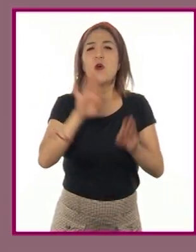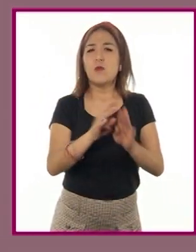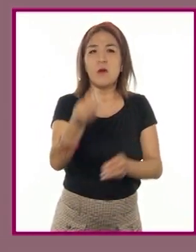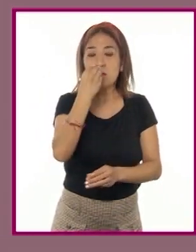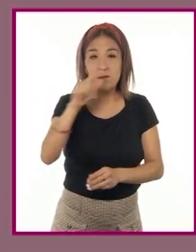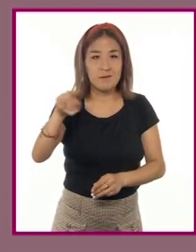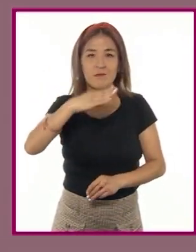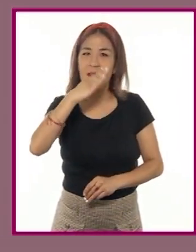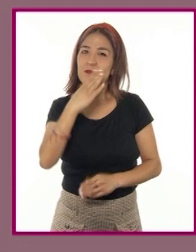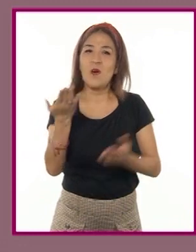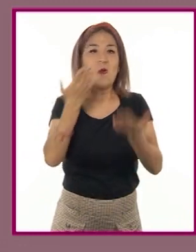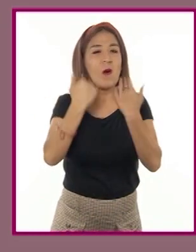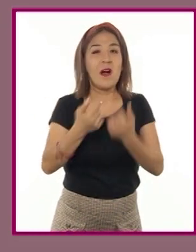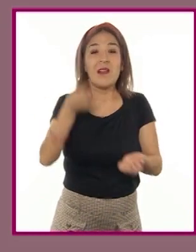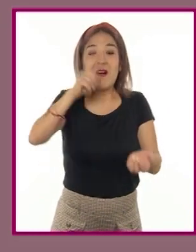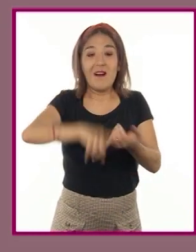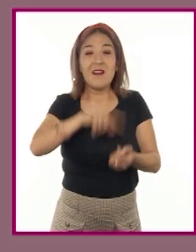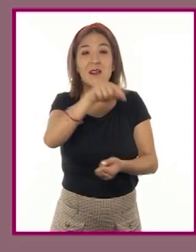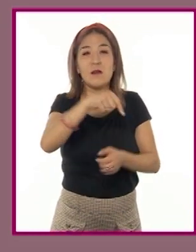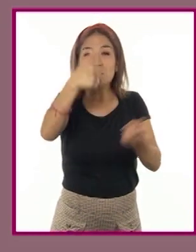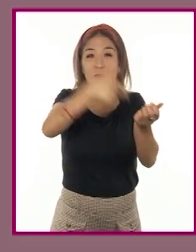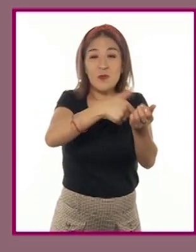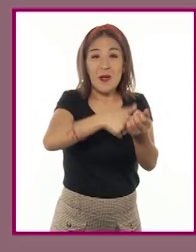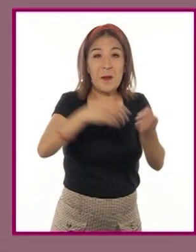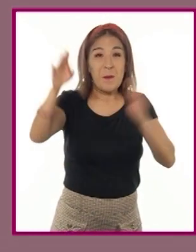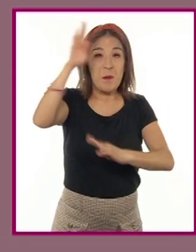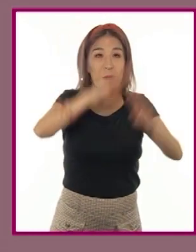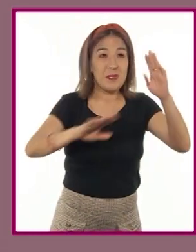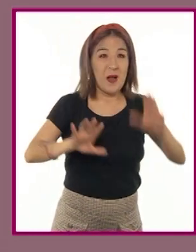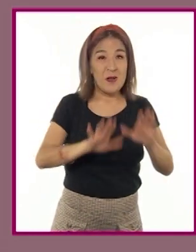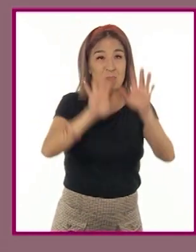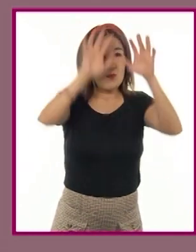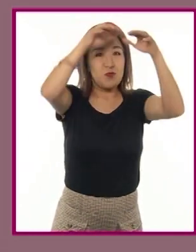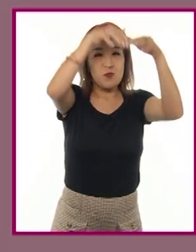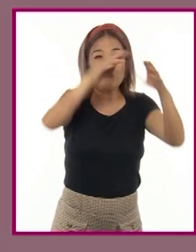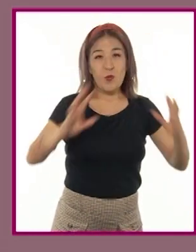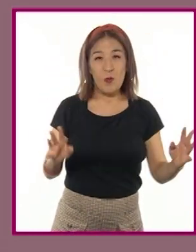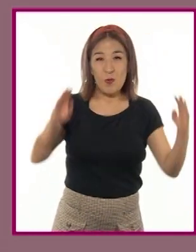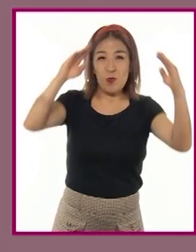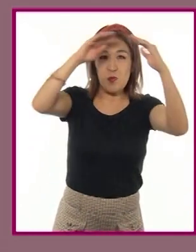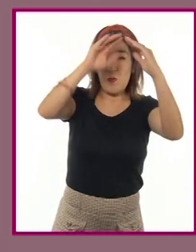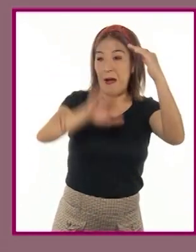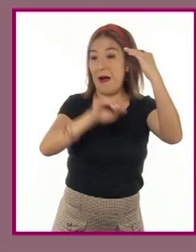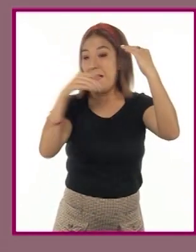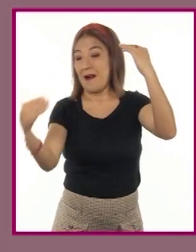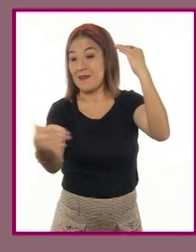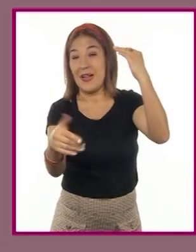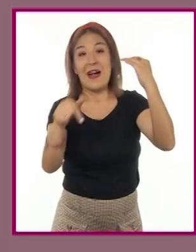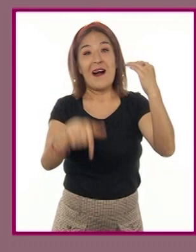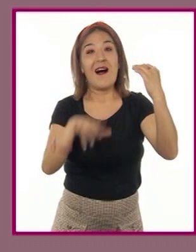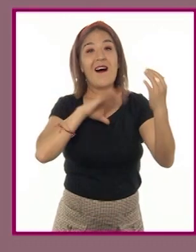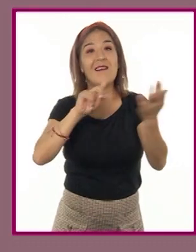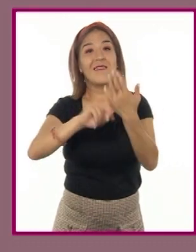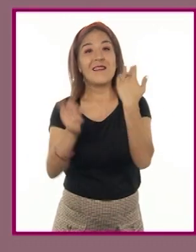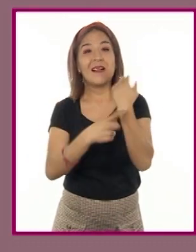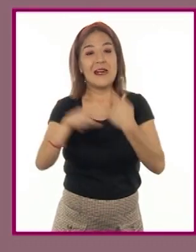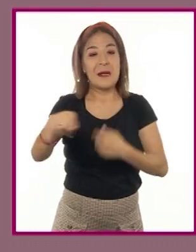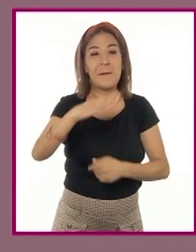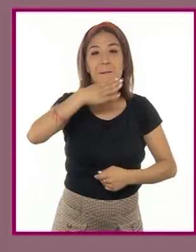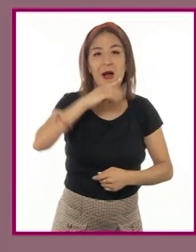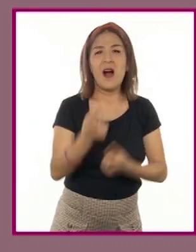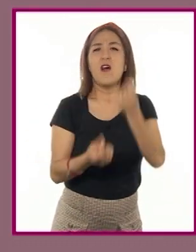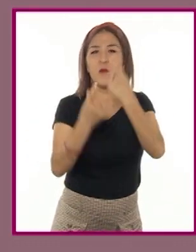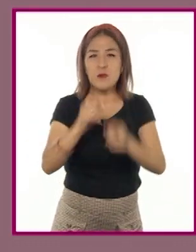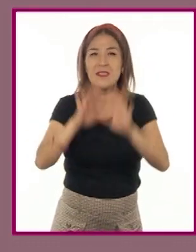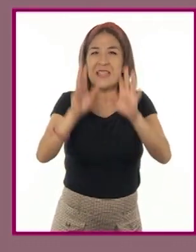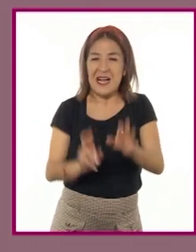maíz, pues estaba escondido detrás de las altas montañas que rodeaban su ciudad. Otros dioses ya habían tratado de separar las montañas para alcanzar el grano,